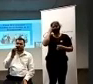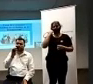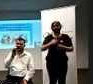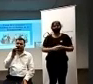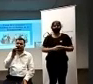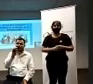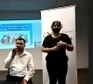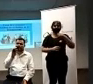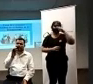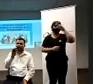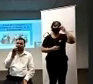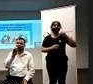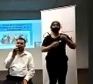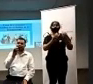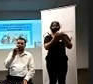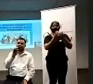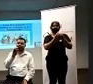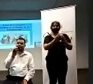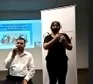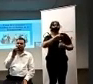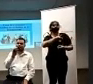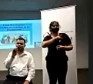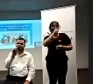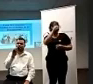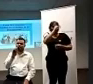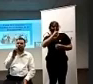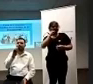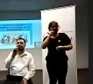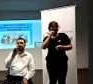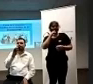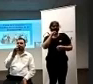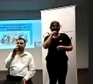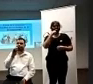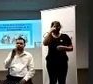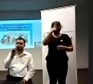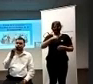un chofer, para poder tener a alguien que le maneje.